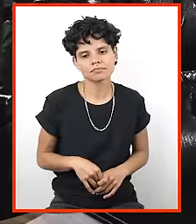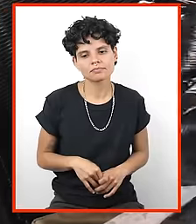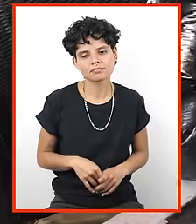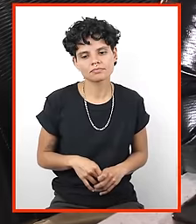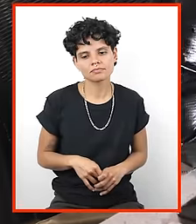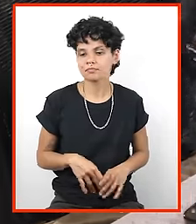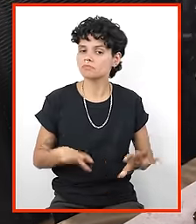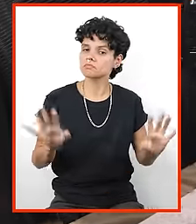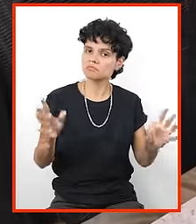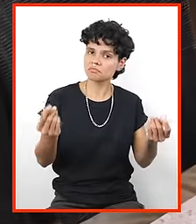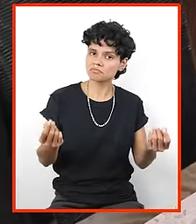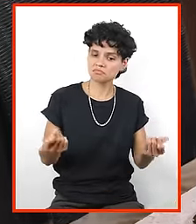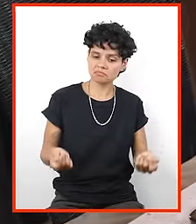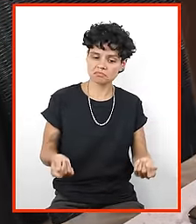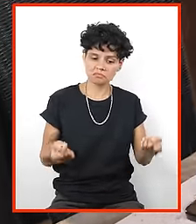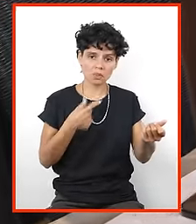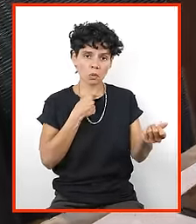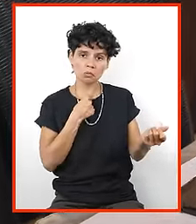¿Qué